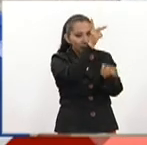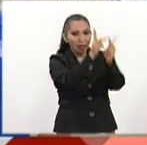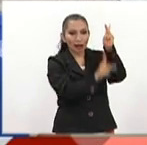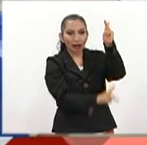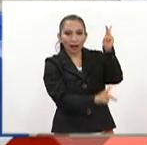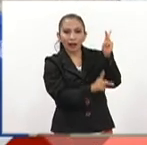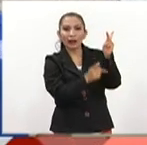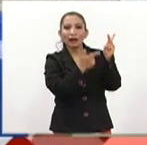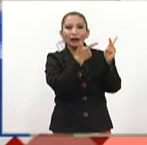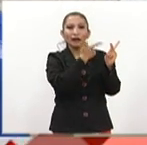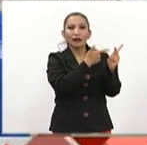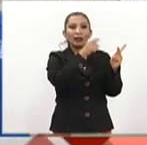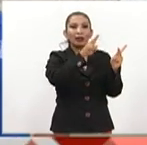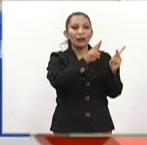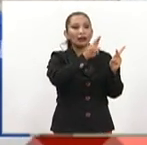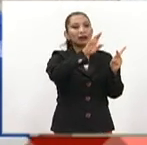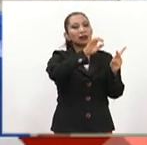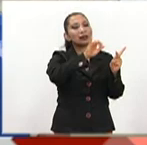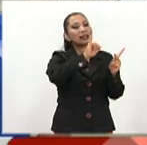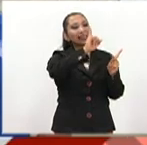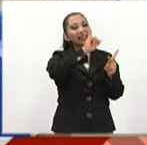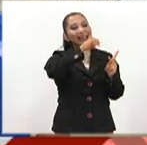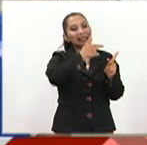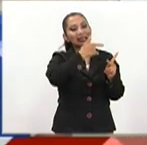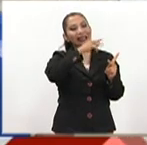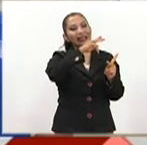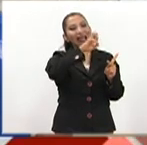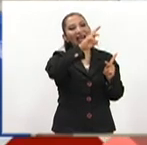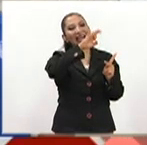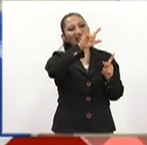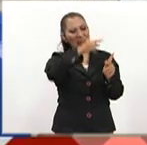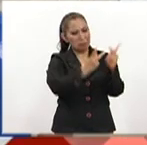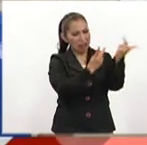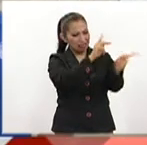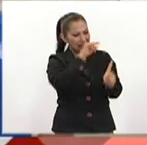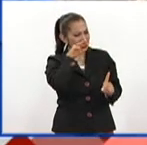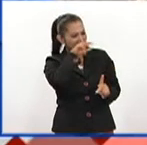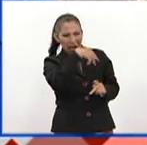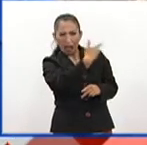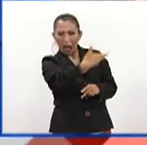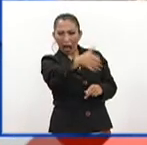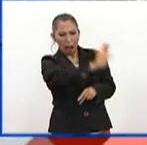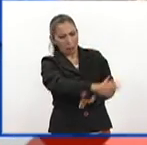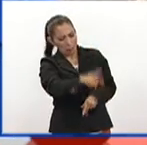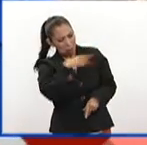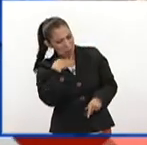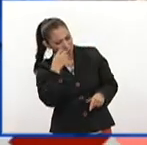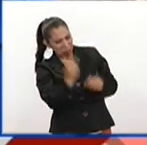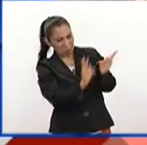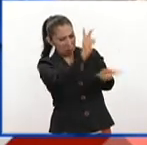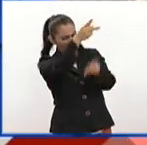higuerilla. La higuerilla es una planta considerada mal hecha. Usualmente la encontramos alrededor